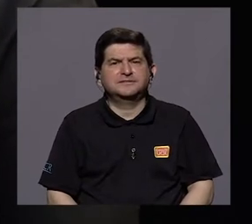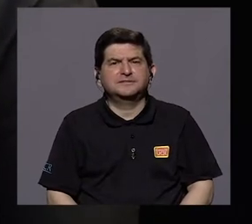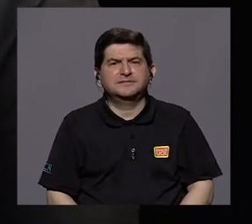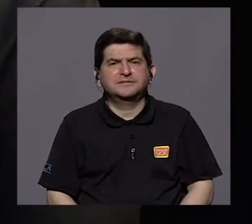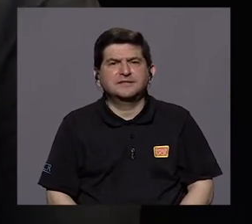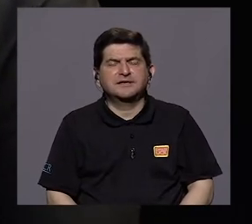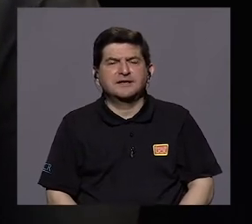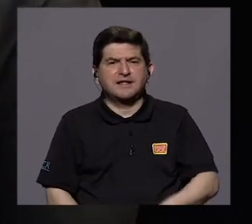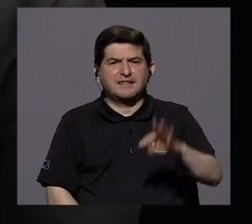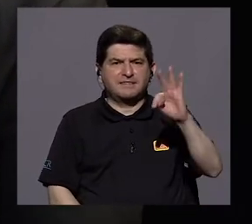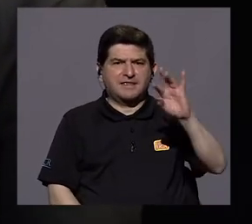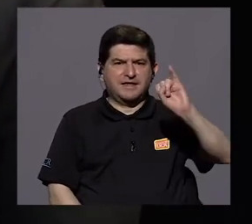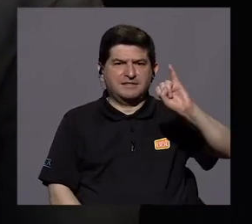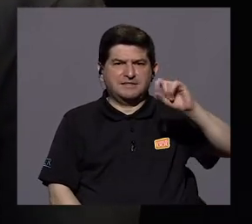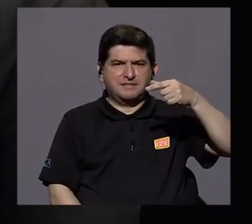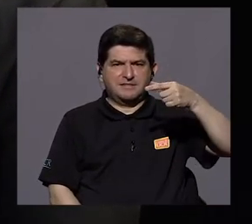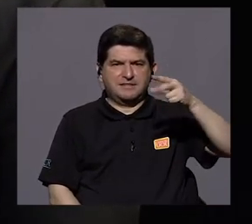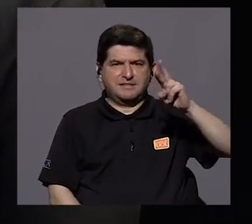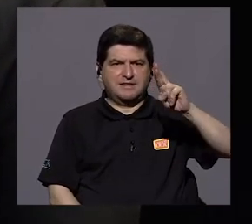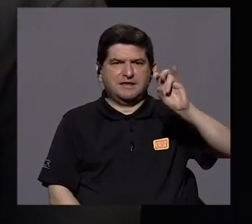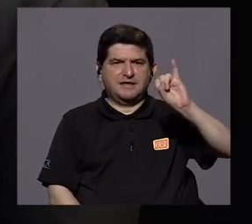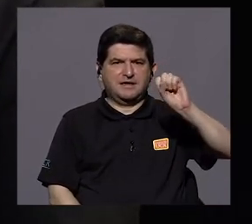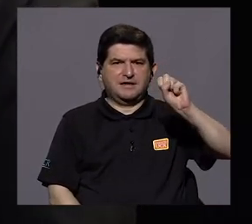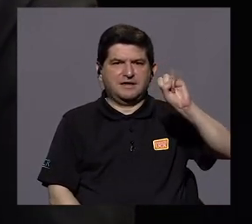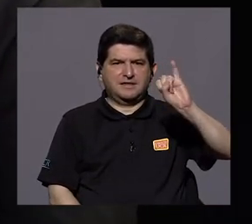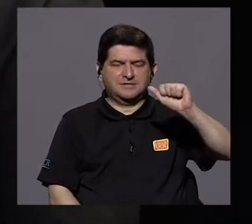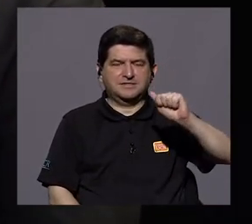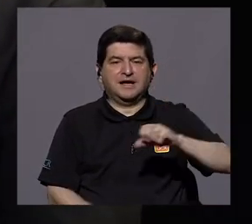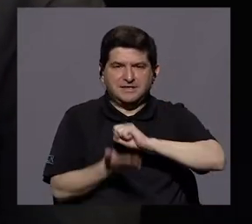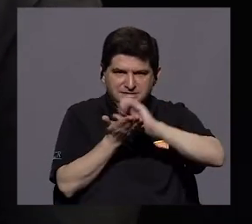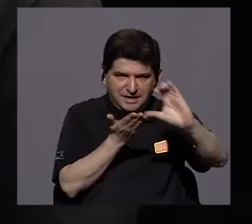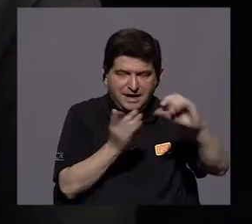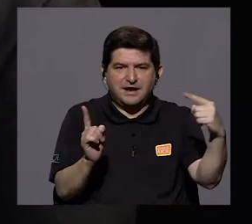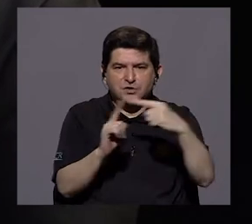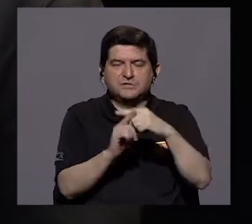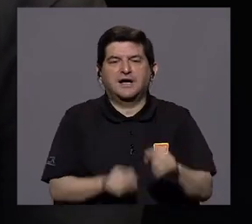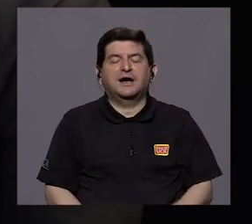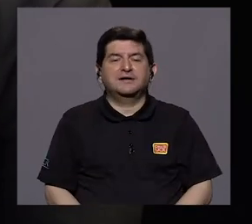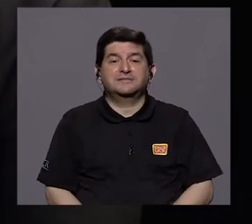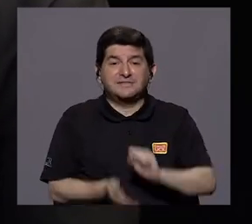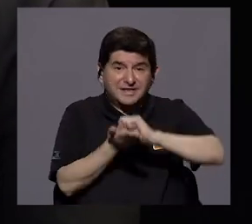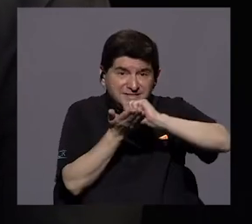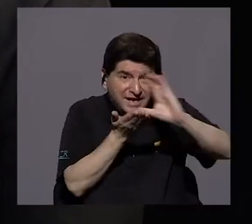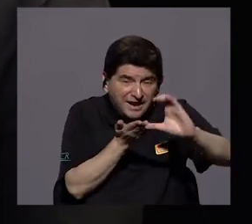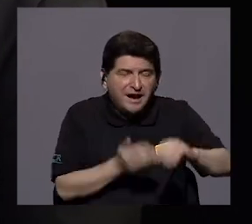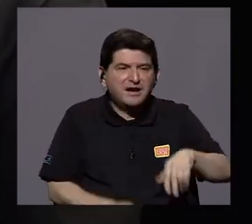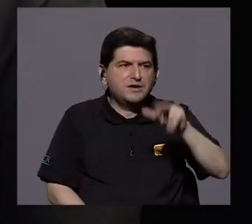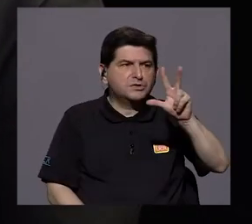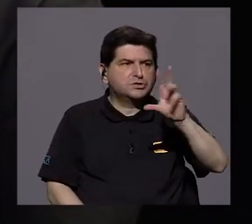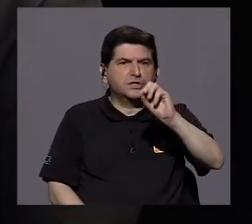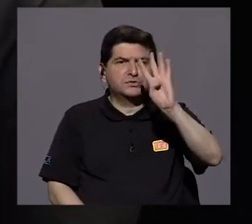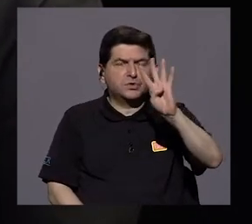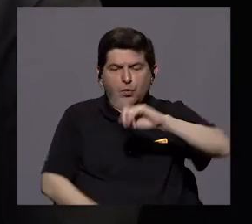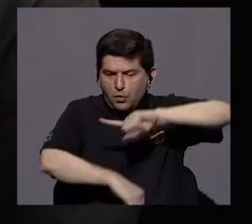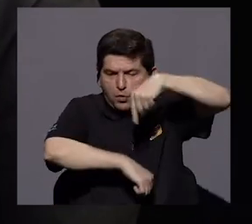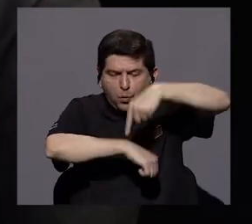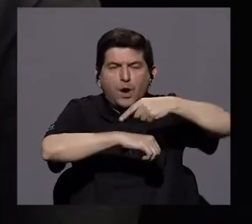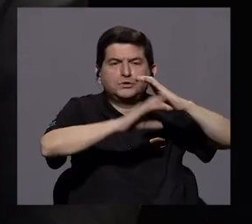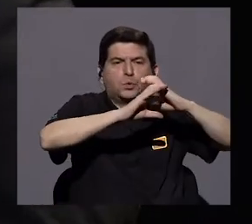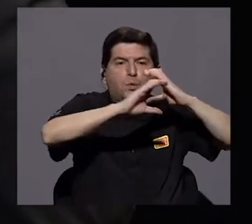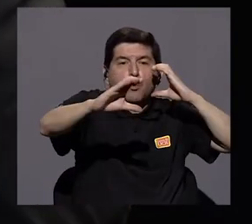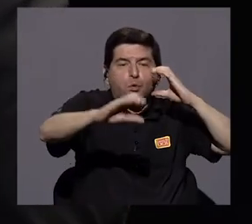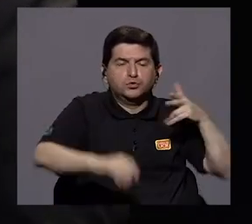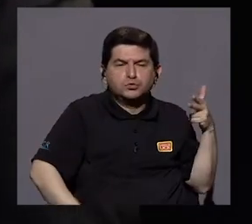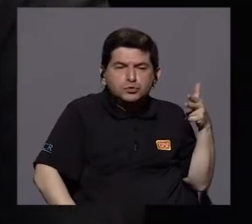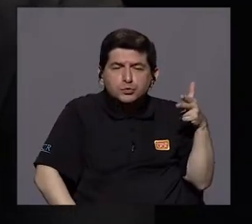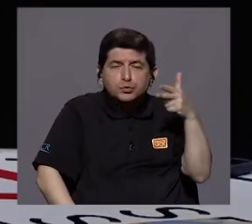de Tigricia, de San Carlos, a Ciudad Quesada, donde están los tribunales, se duran 3-4 horas en